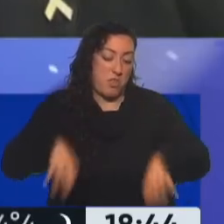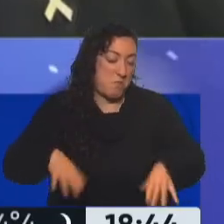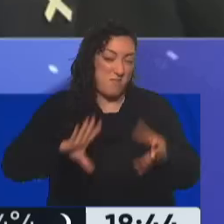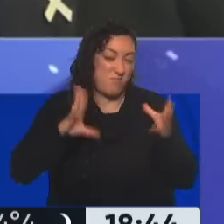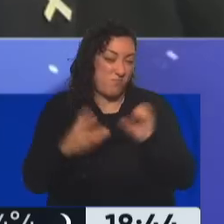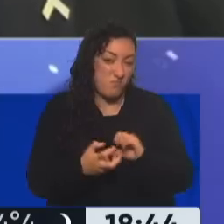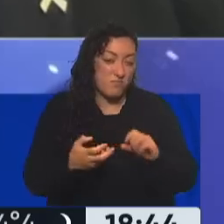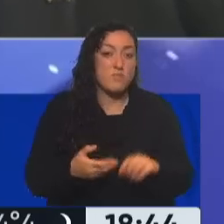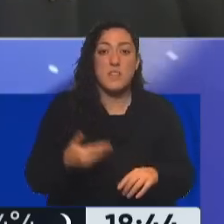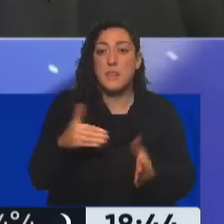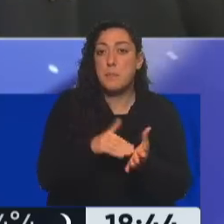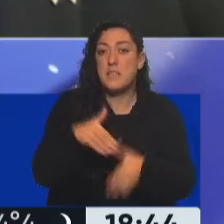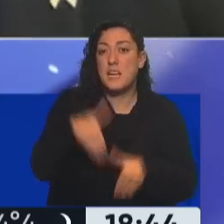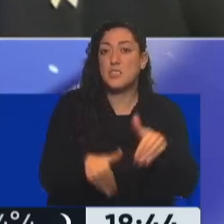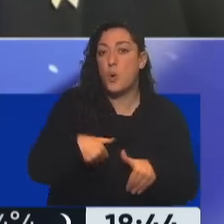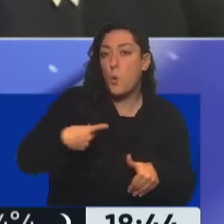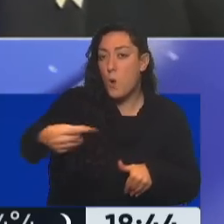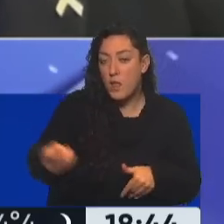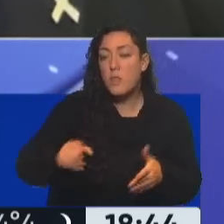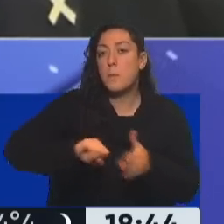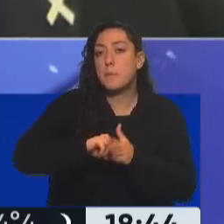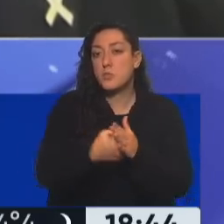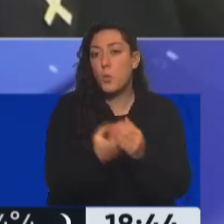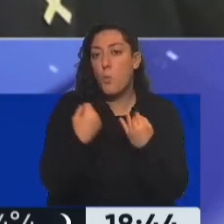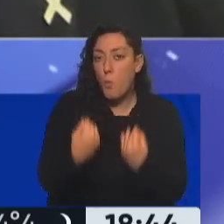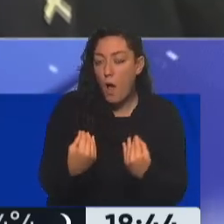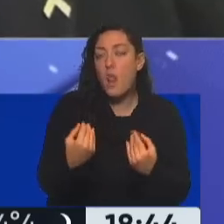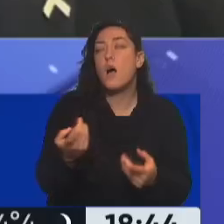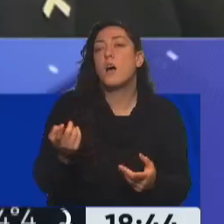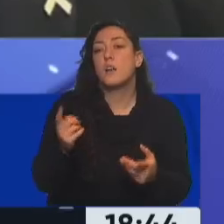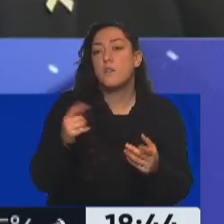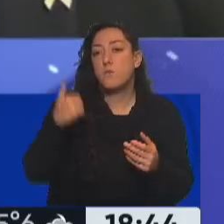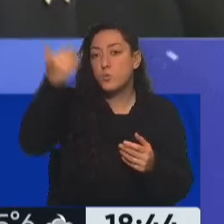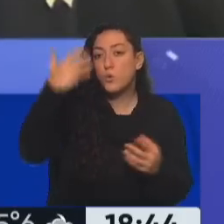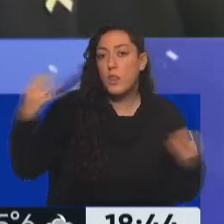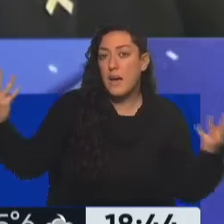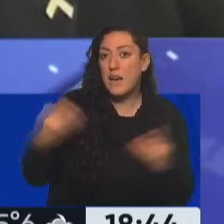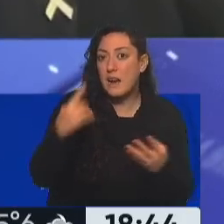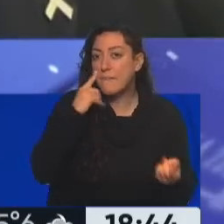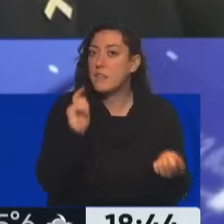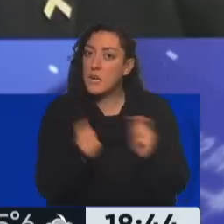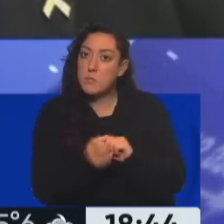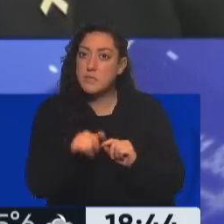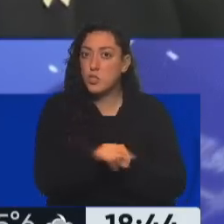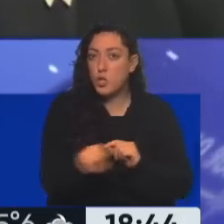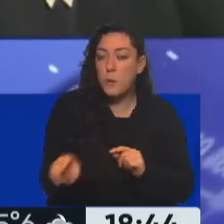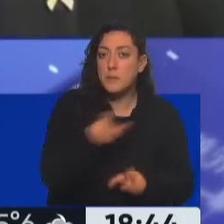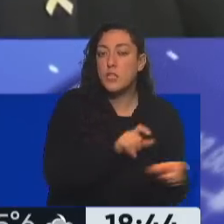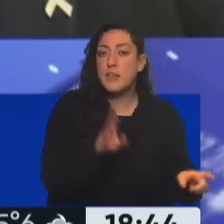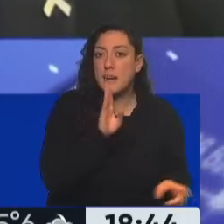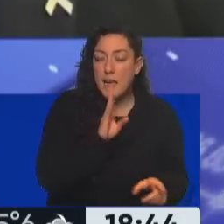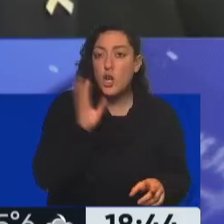de cuándo haya elecciones y qué tipo de presión haya y cómo esto puede afectar el futuro de la guerra. Teóricamente los israelíes van a votar